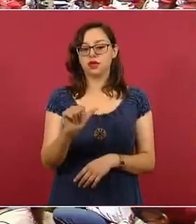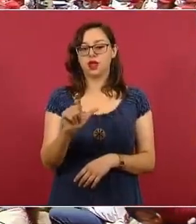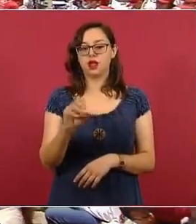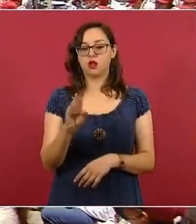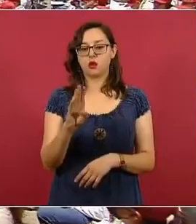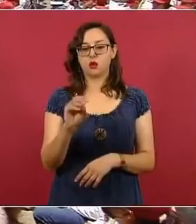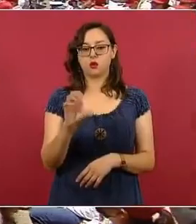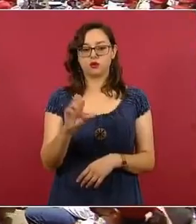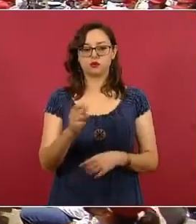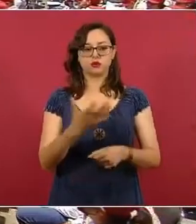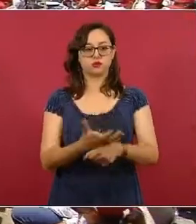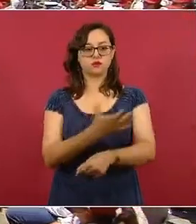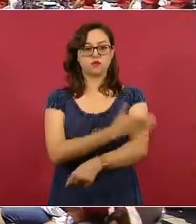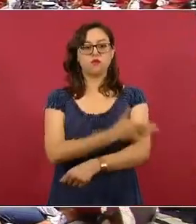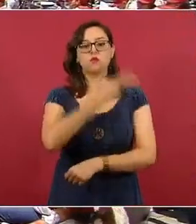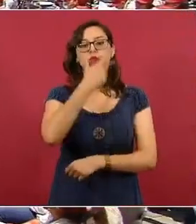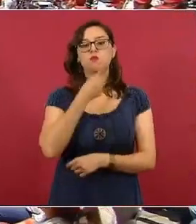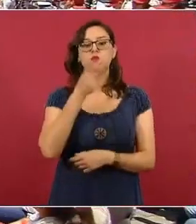compañeras,